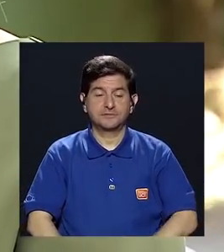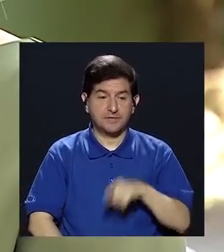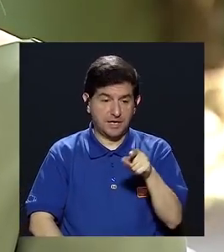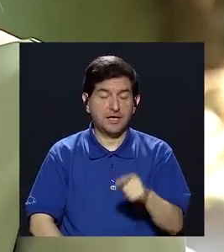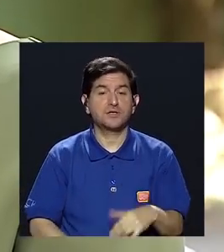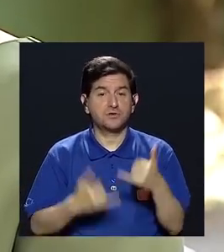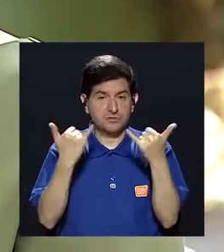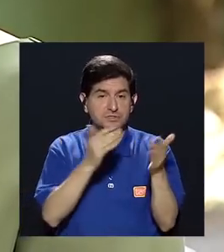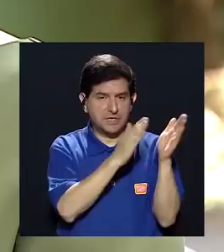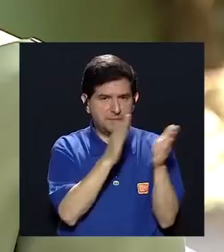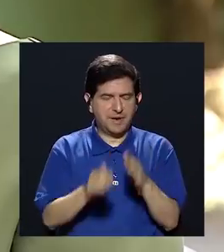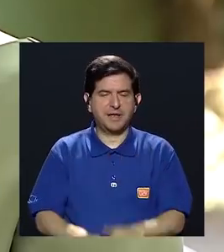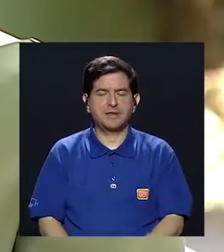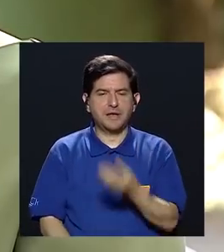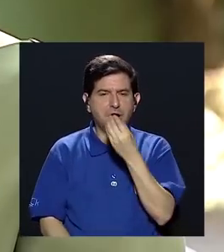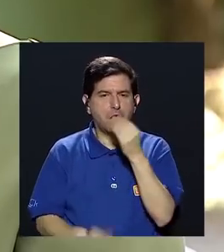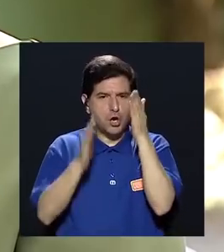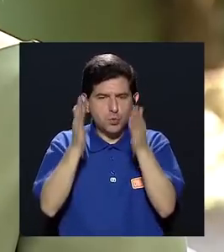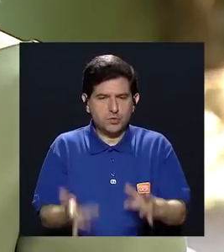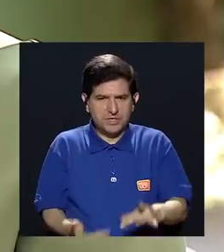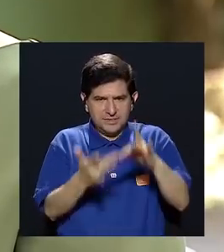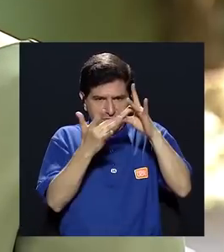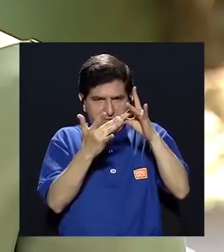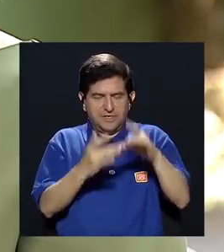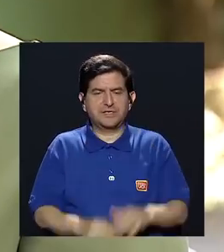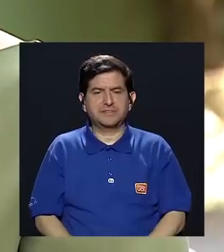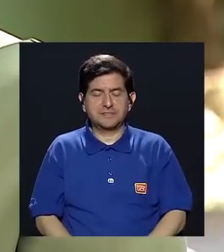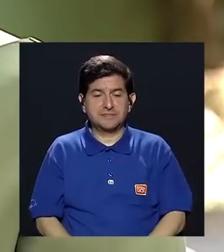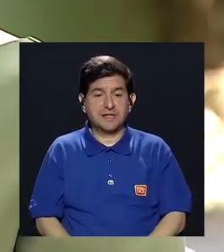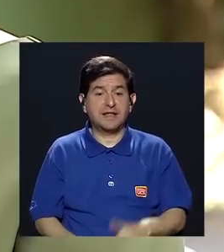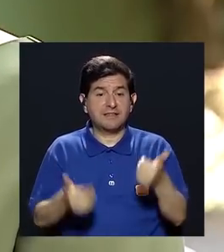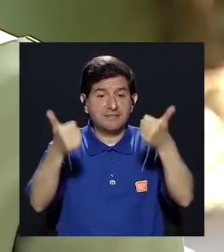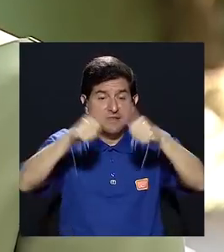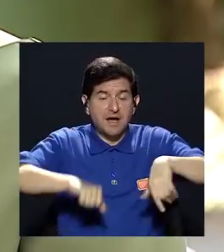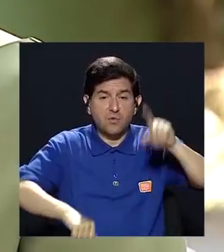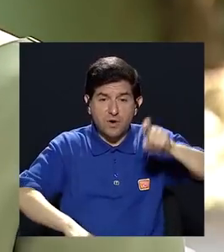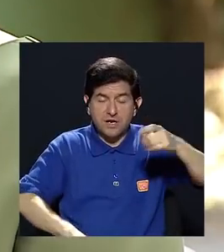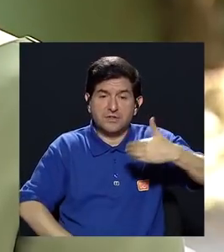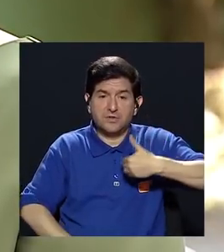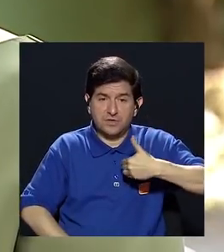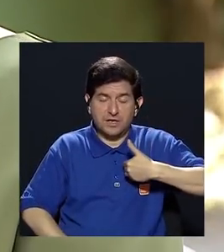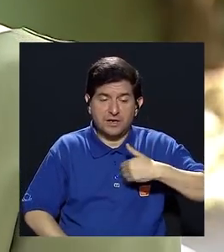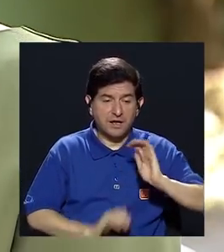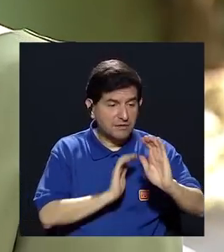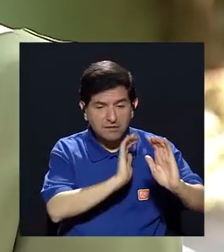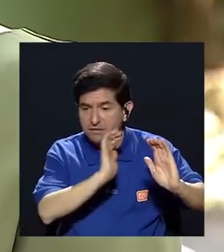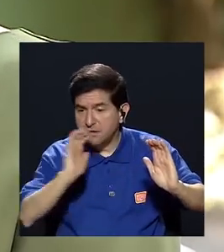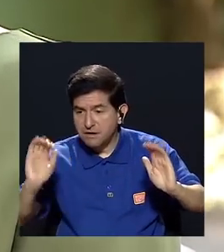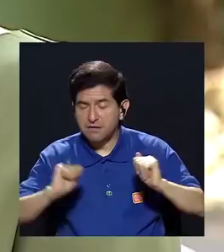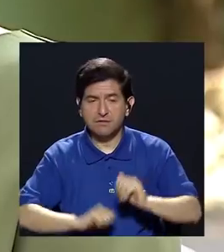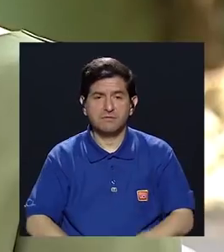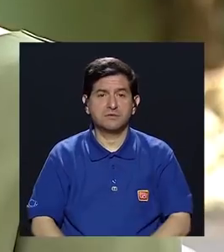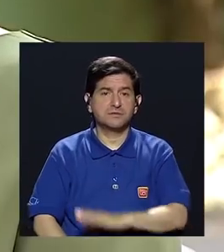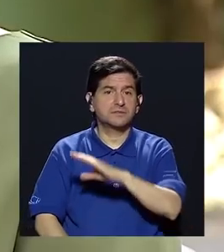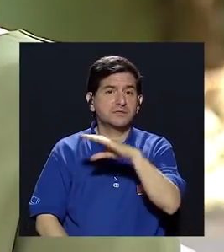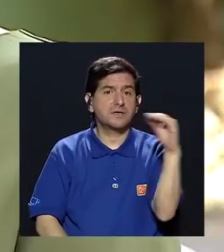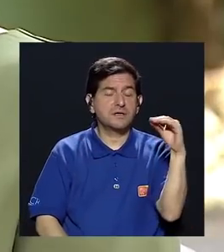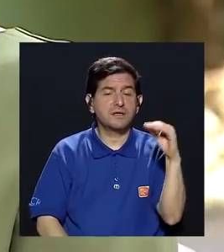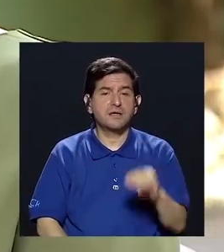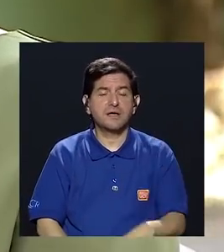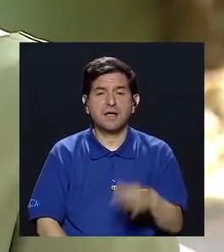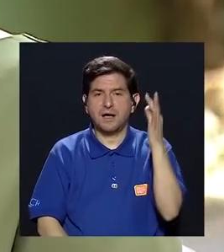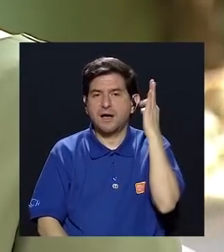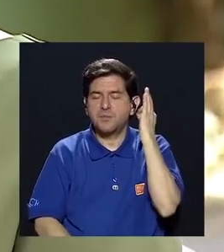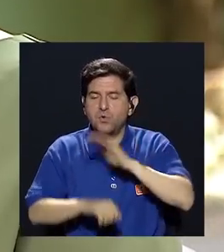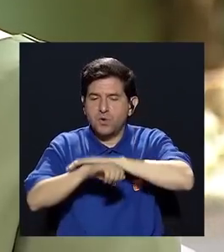son planificados por nutricionistas, es un menú planificado adecuado a las necesidades de los niños y también a